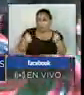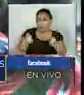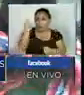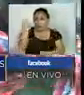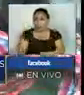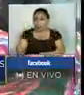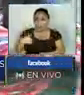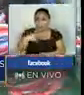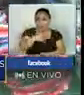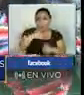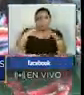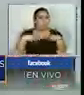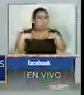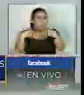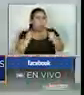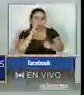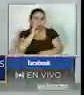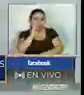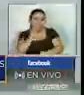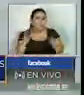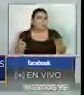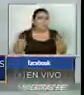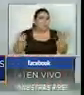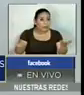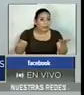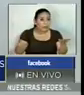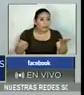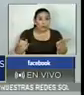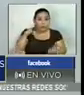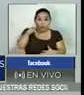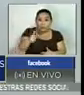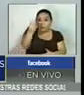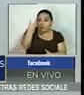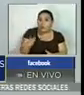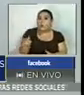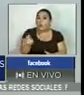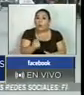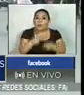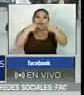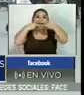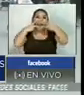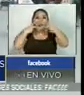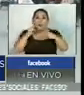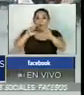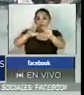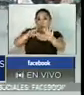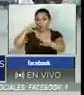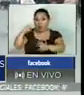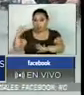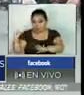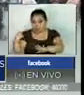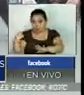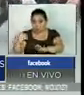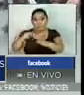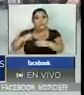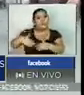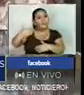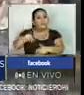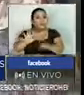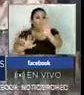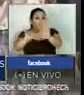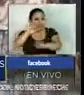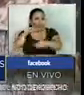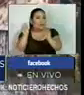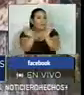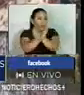ministro de esta cartera de Estado, ha indicado que al día se realizan aproximadamente 800 pruebas y que el próximo 15 de mayo